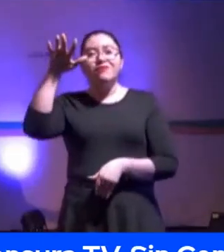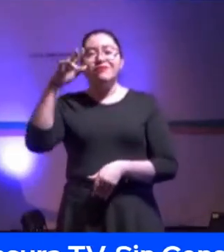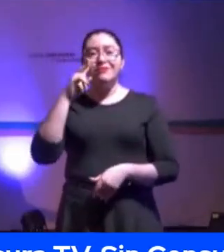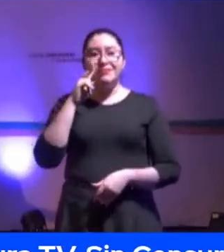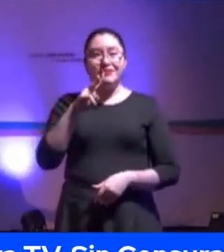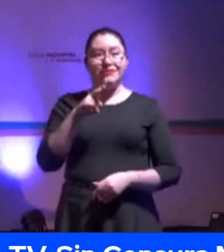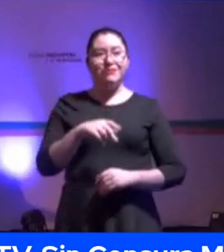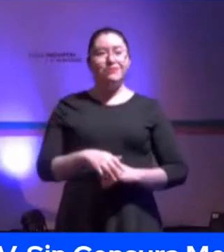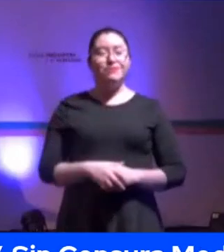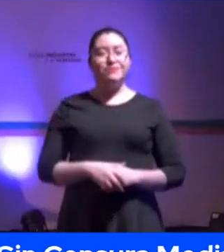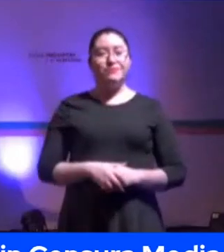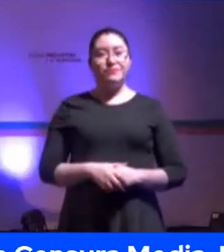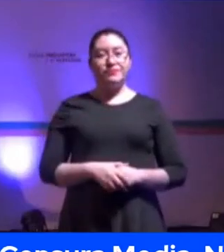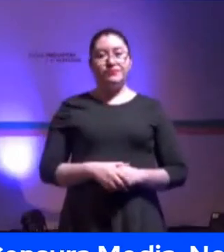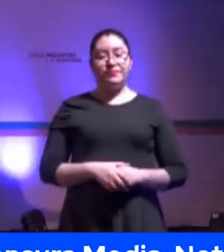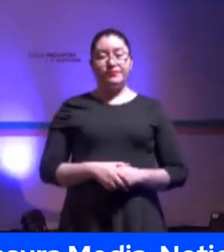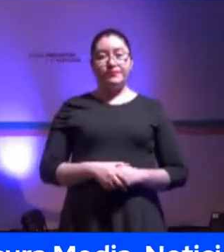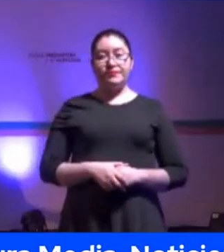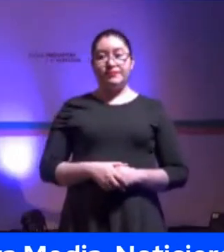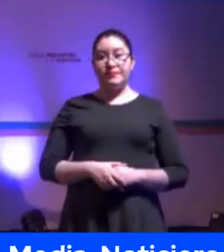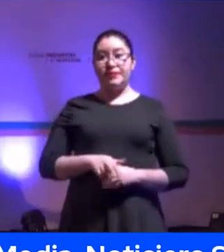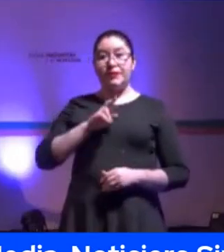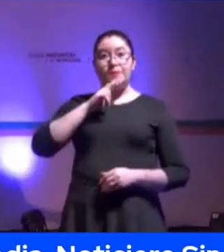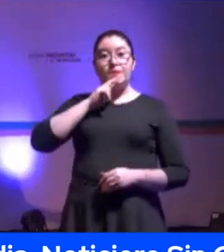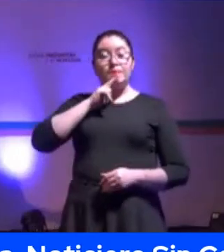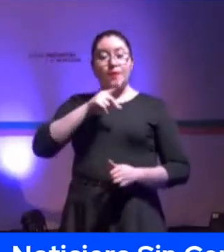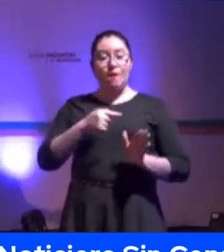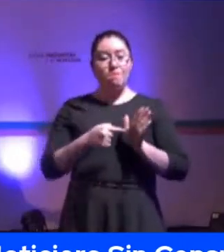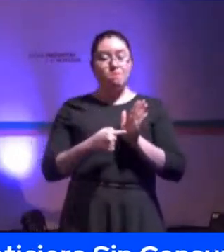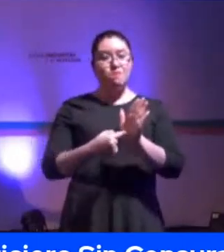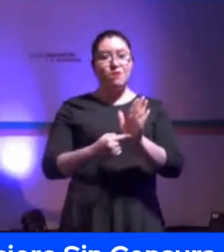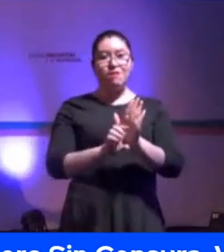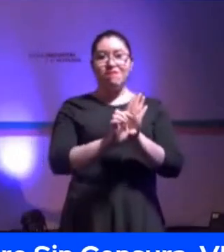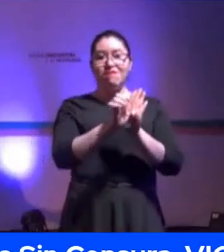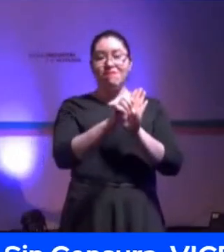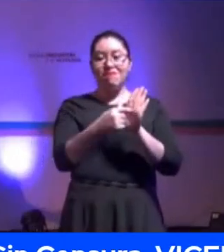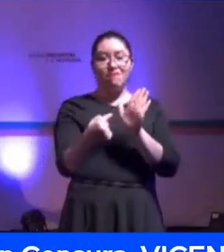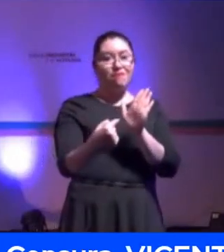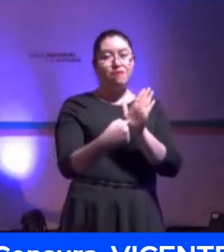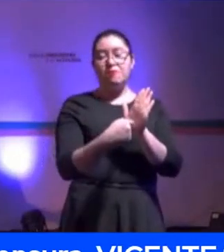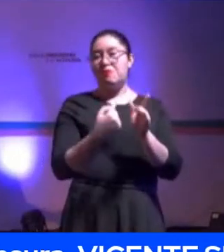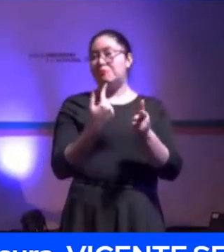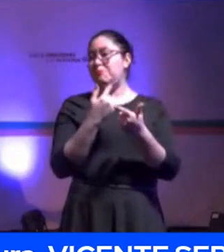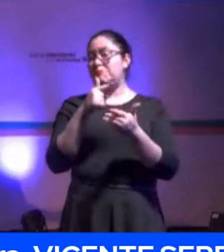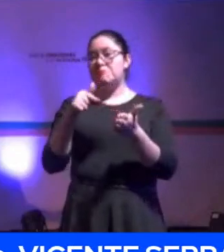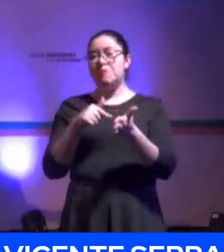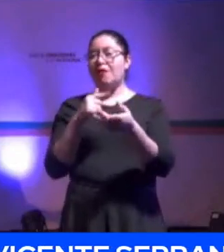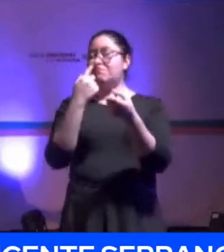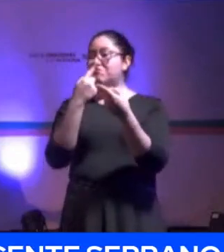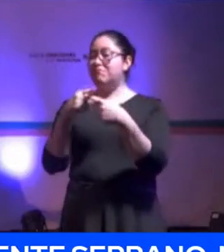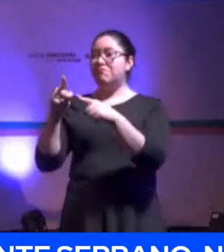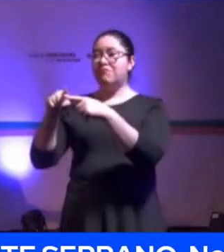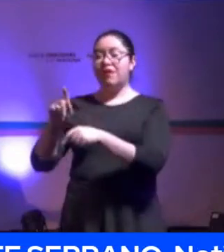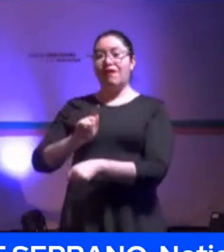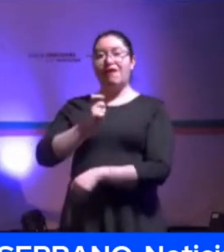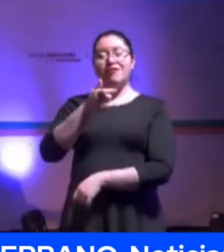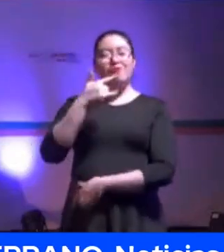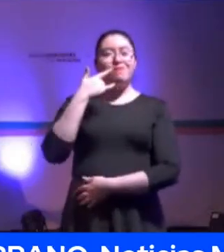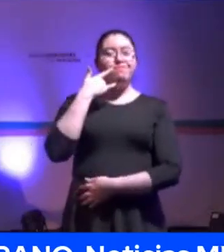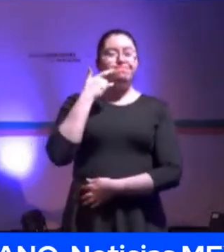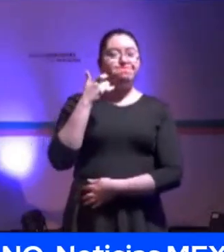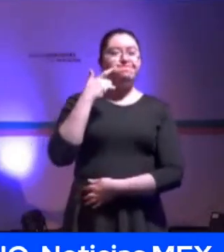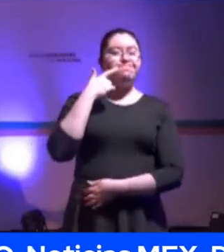No creo que haya un mejor referente para alguien en cualquier área que uno desee que ver un ejemplo de